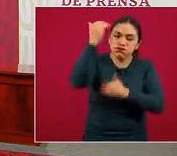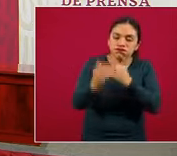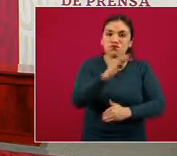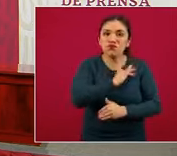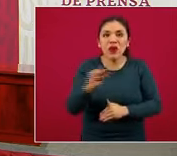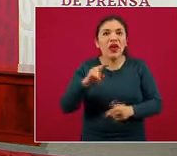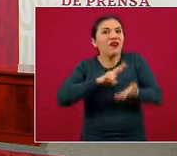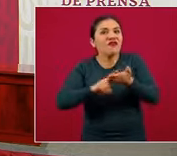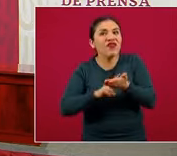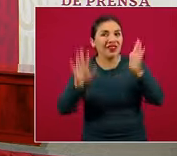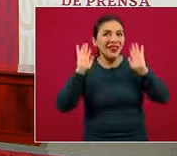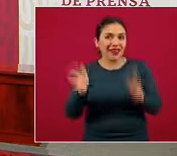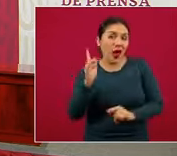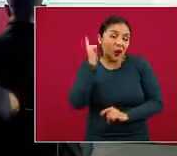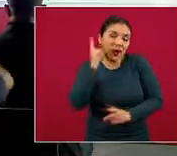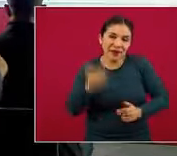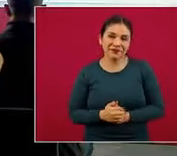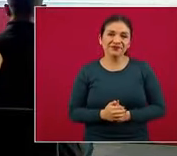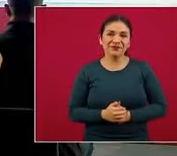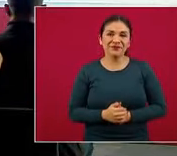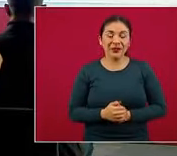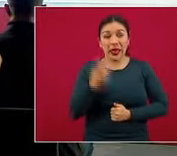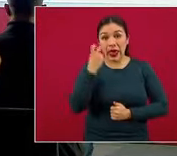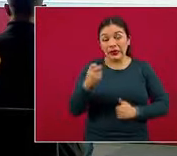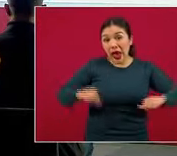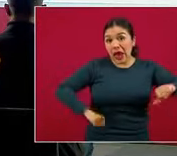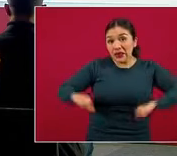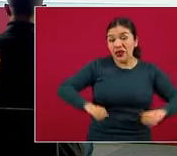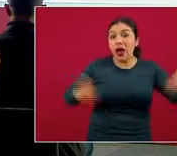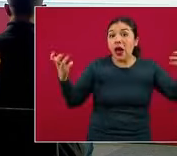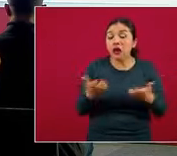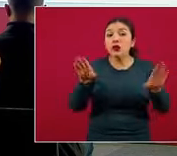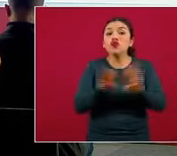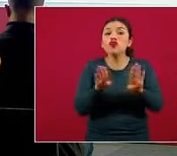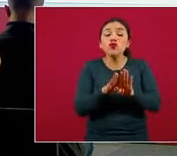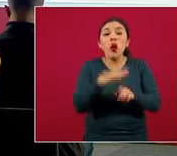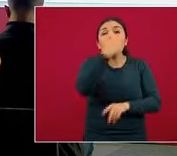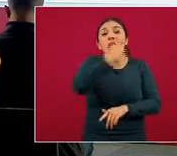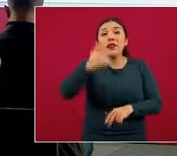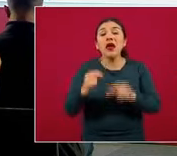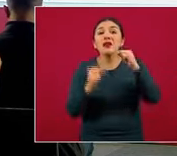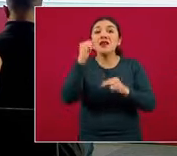los niveles verdes. Las acciones se hacen en función de cada uno de los niveles